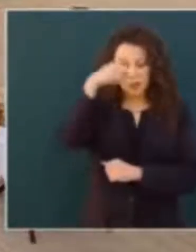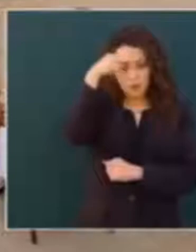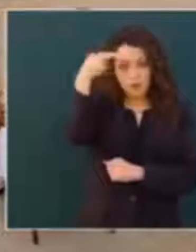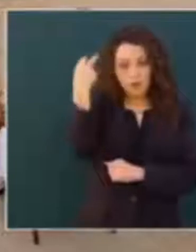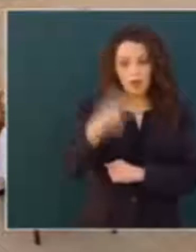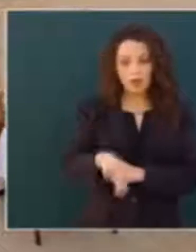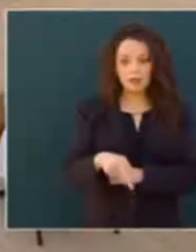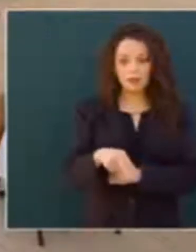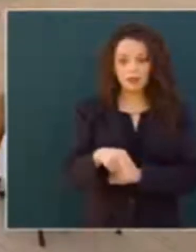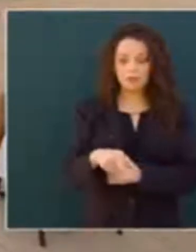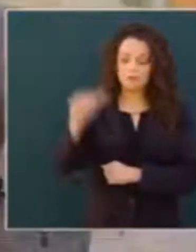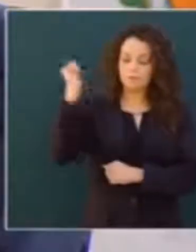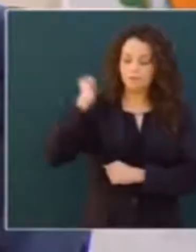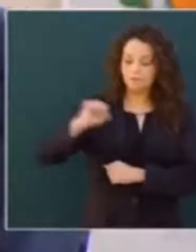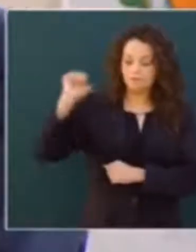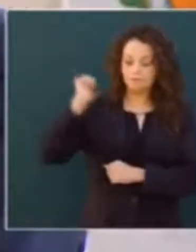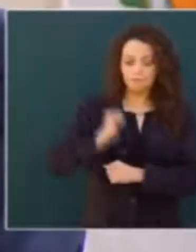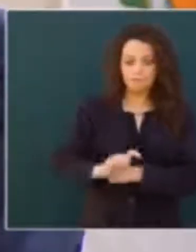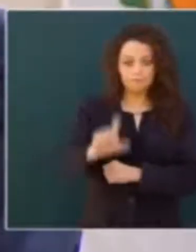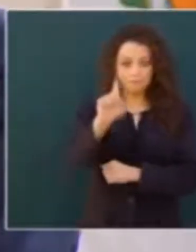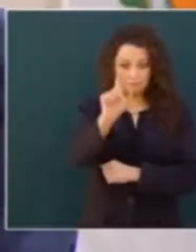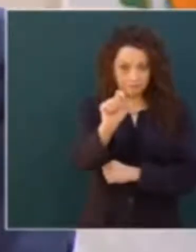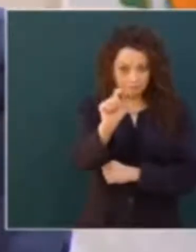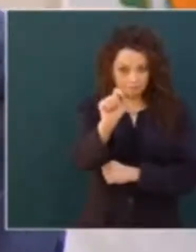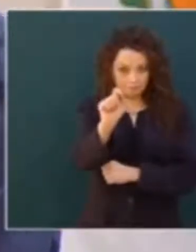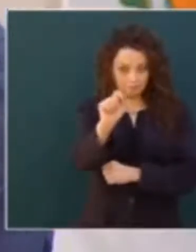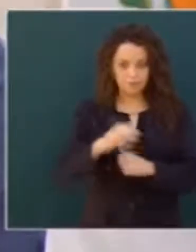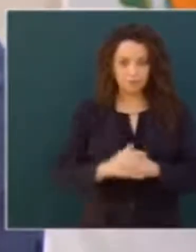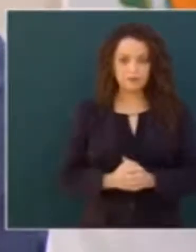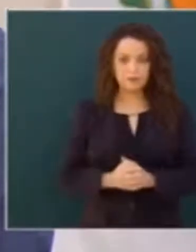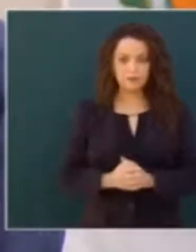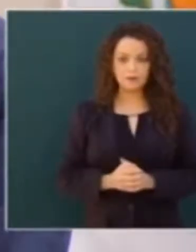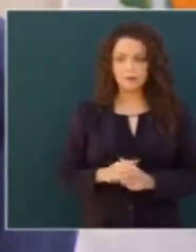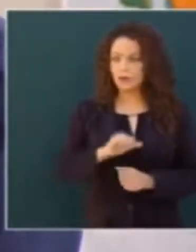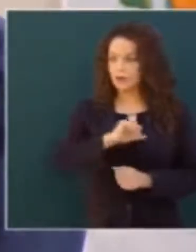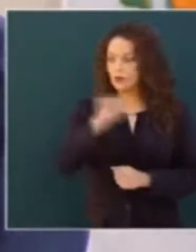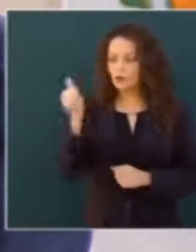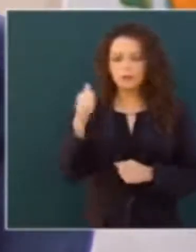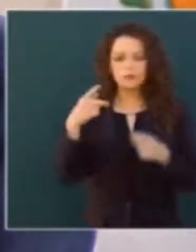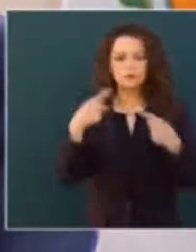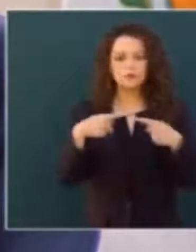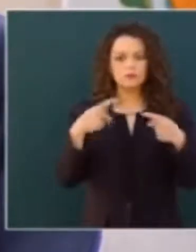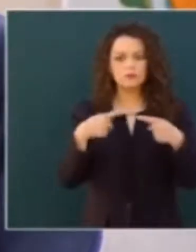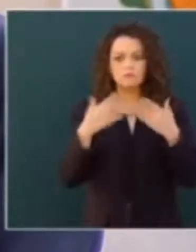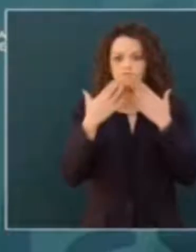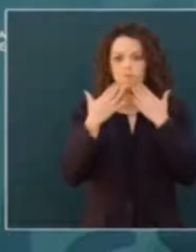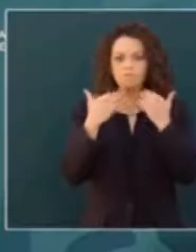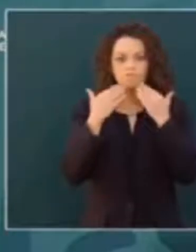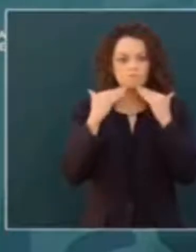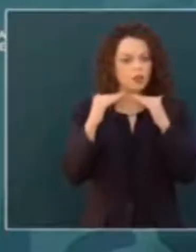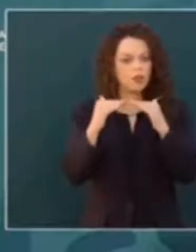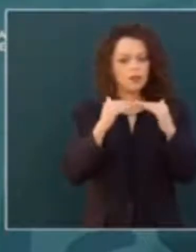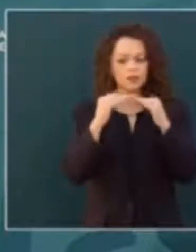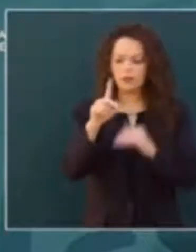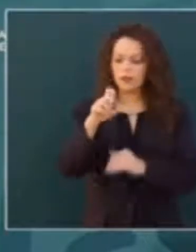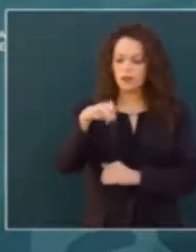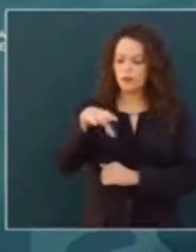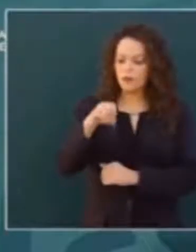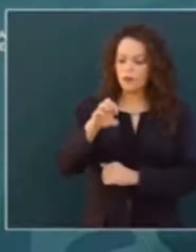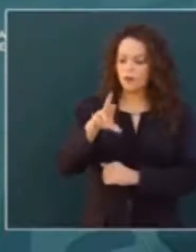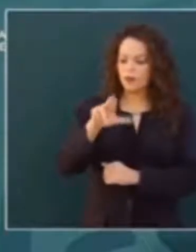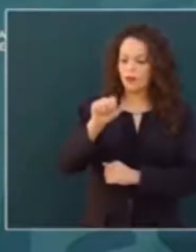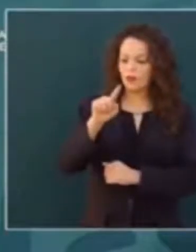XX. Nadie tan demócrata como Madero. La